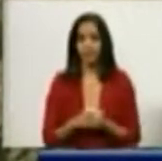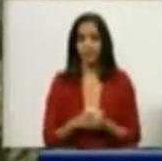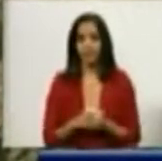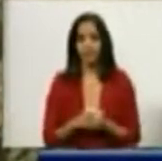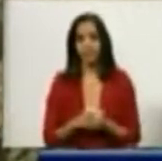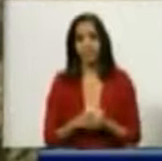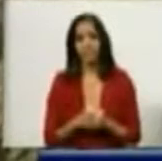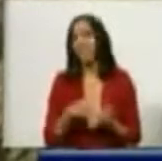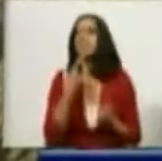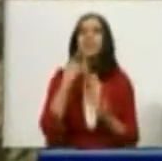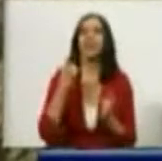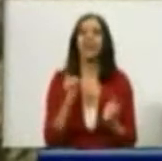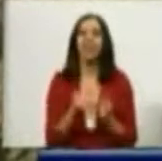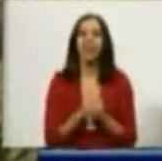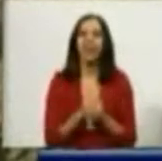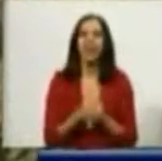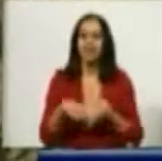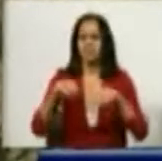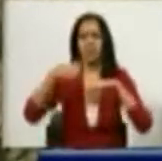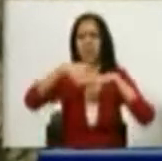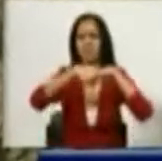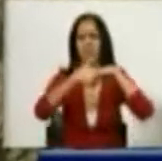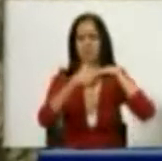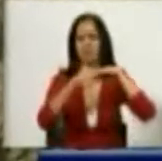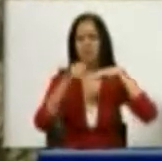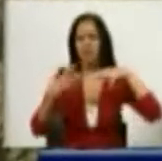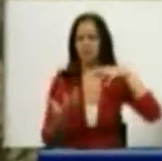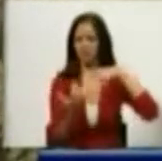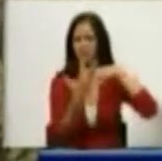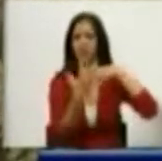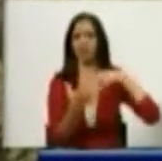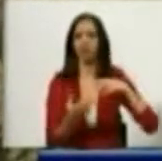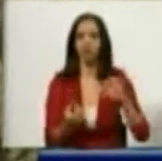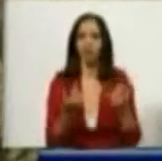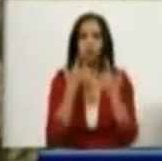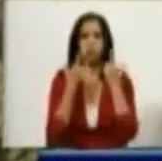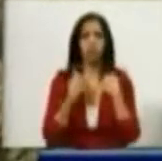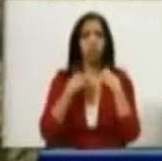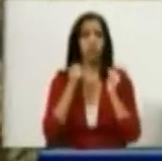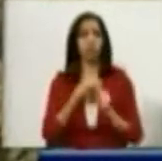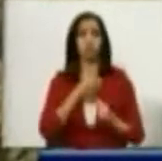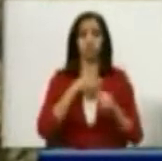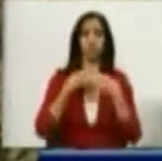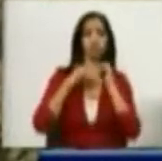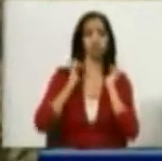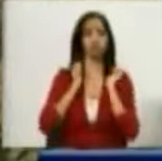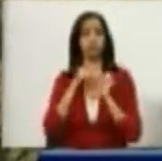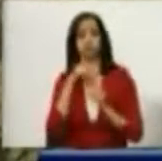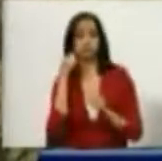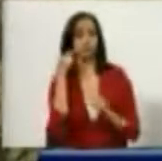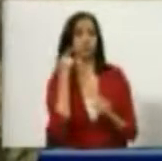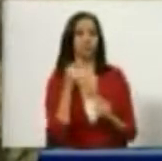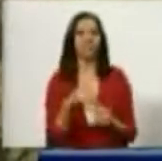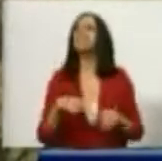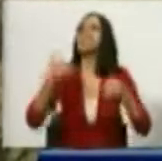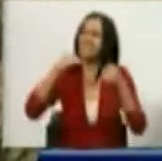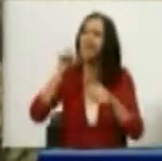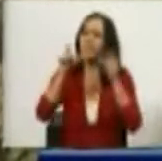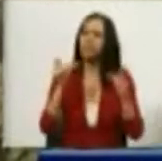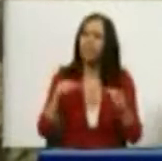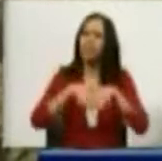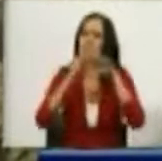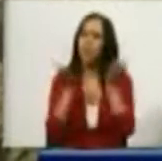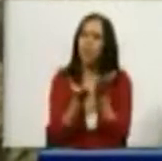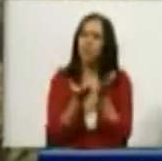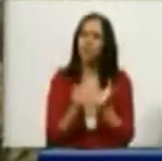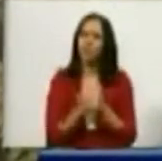Lorena salió diciendo que le habían quemado los dedos que no sé qué cosa y ahora uno lo ve en España con un club y hay bolsas en el mundo que escuchan